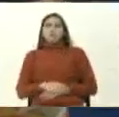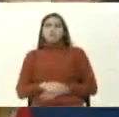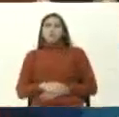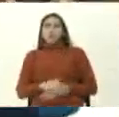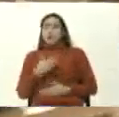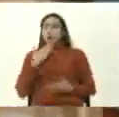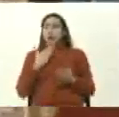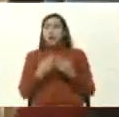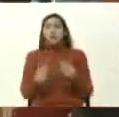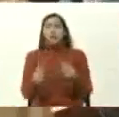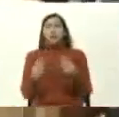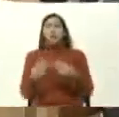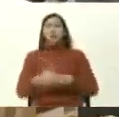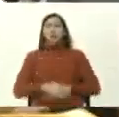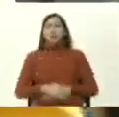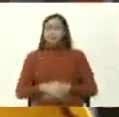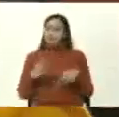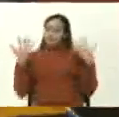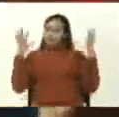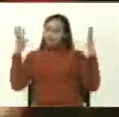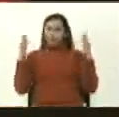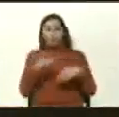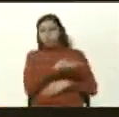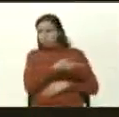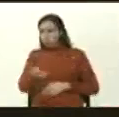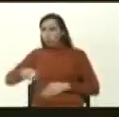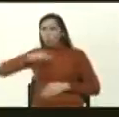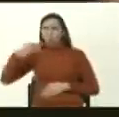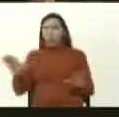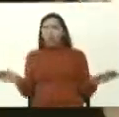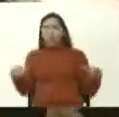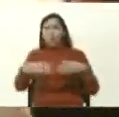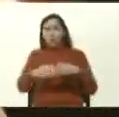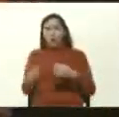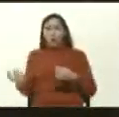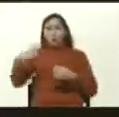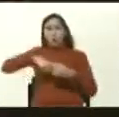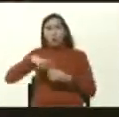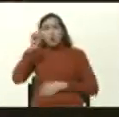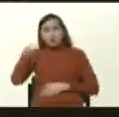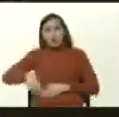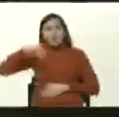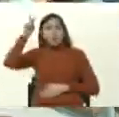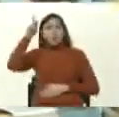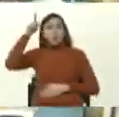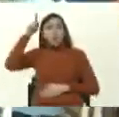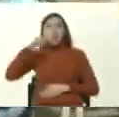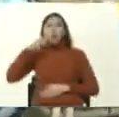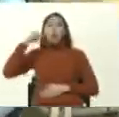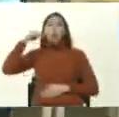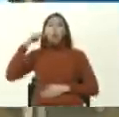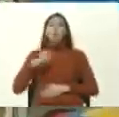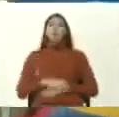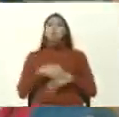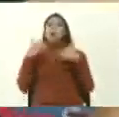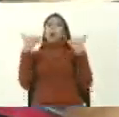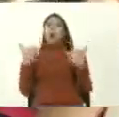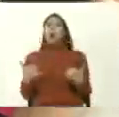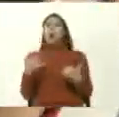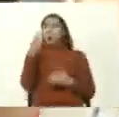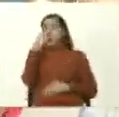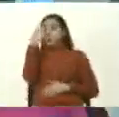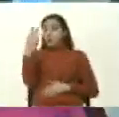Muchas gracias. Bueno, un aplauso pues a los chamitos de la OVE, a los maestros, a la maestra. Vámonos al